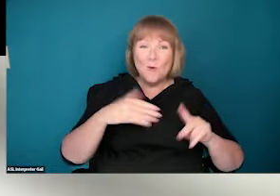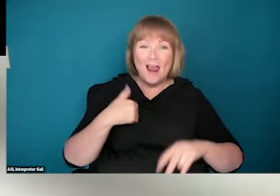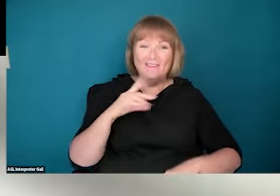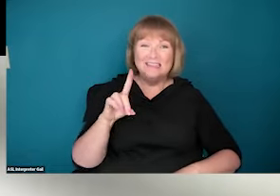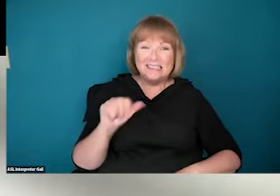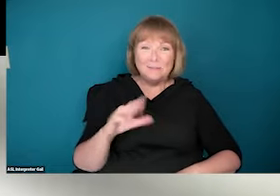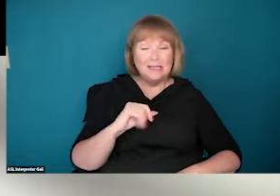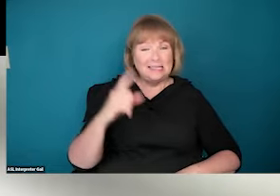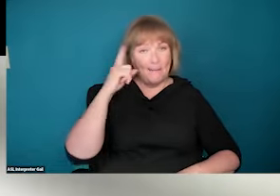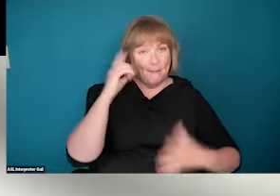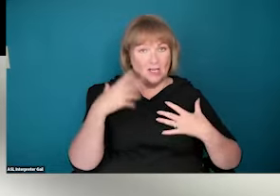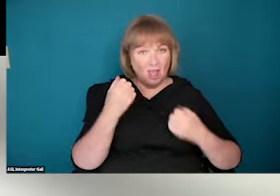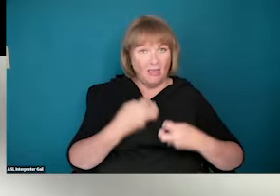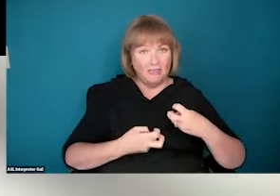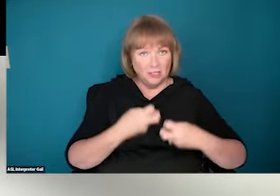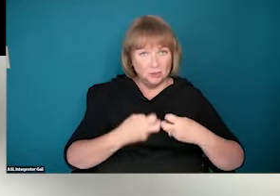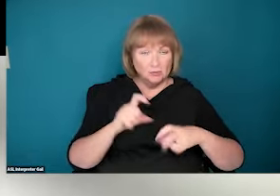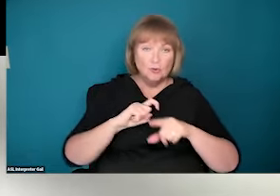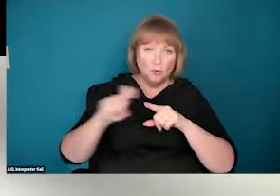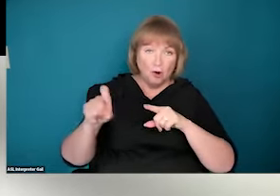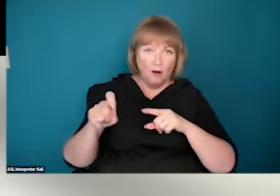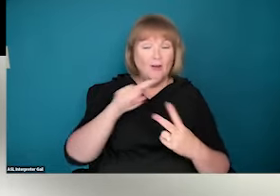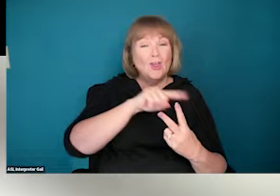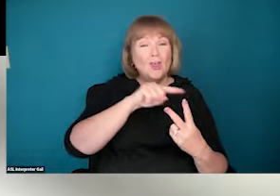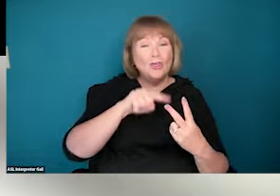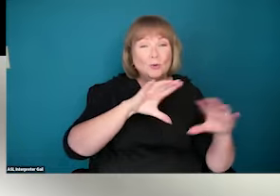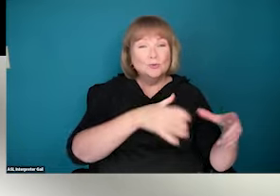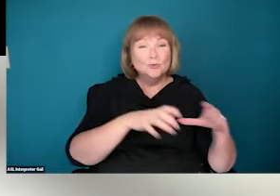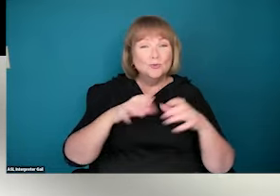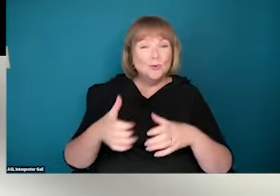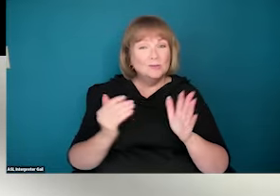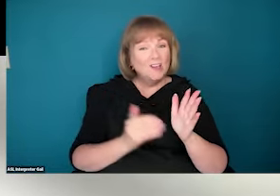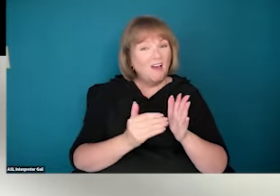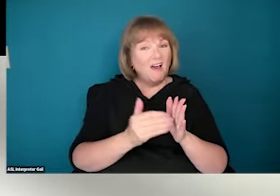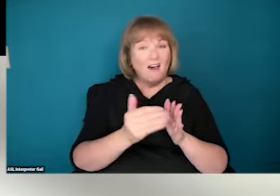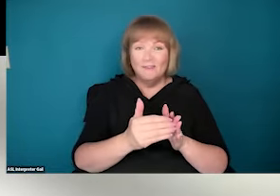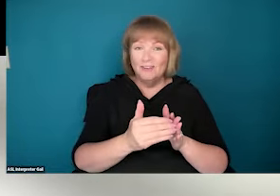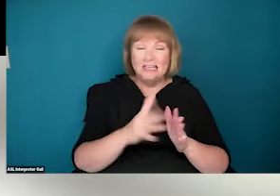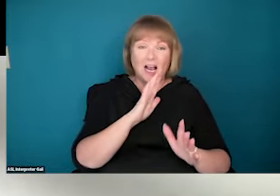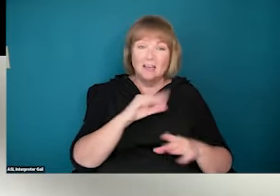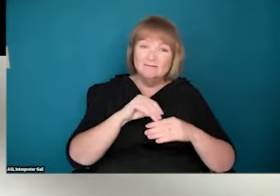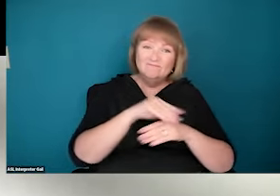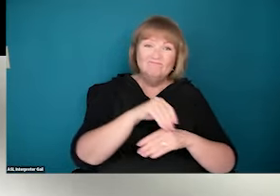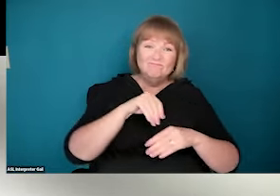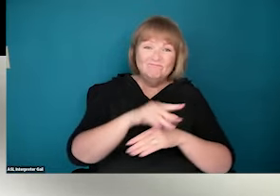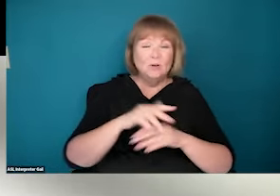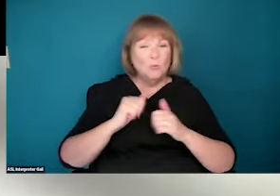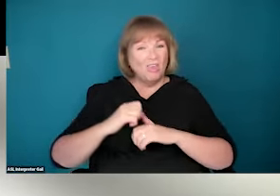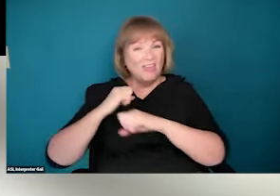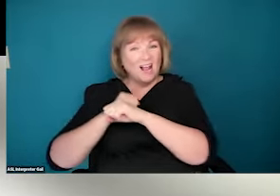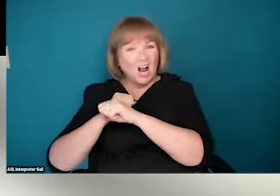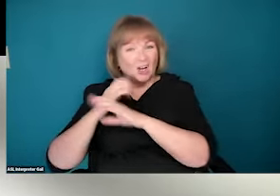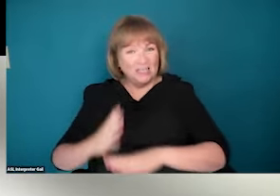una oficina del Estado que aboga por los individuos con discapacidades y con problemas mentales,